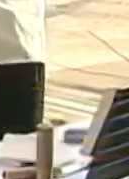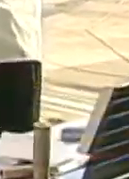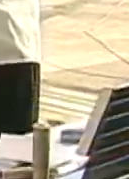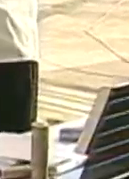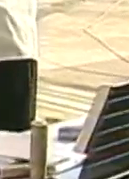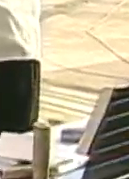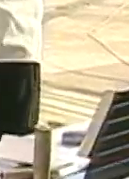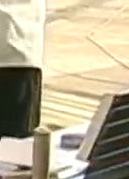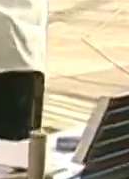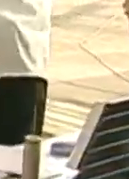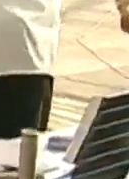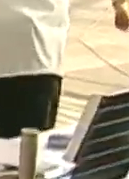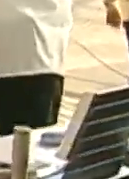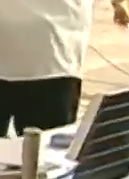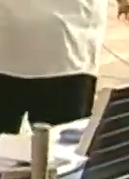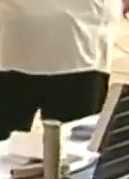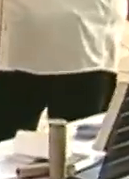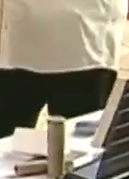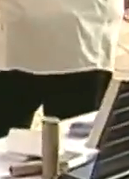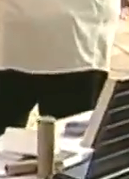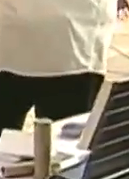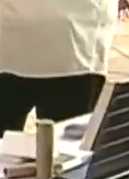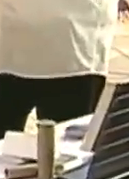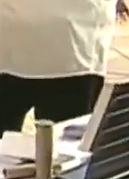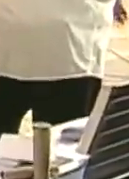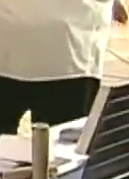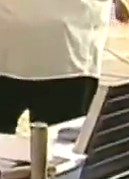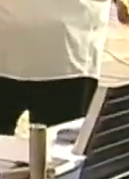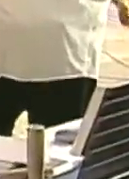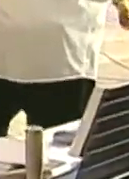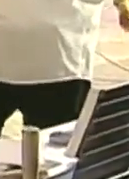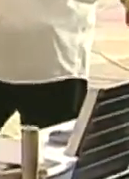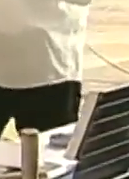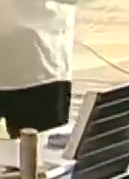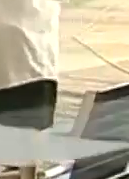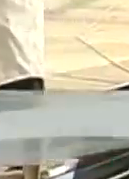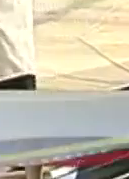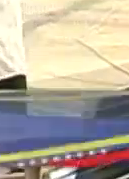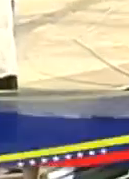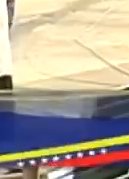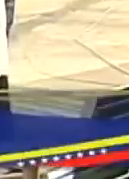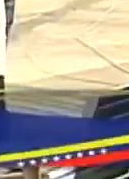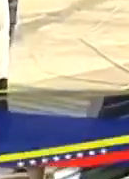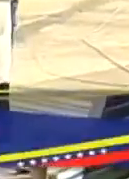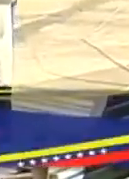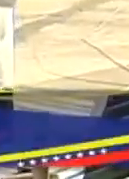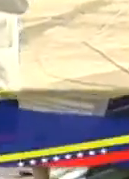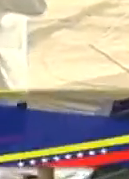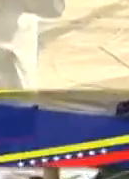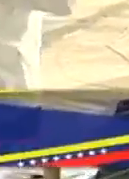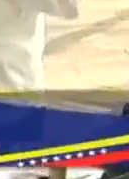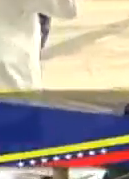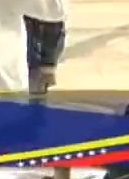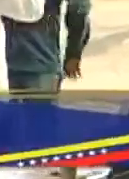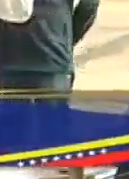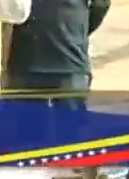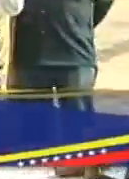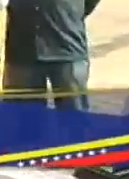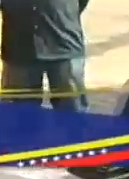Ángel marcano no le ha dado un saludo a su pueblo Ángel presidente primero un saludo a la clase Obrera que se encuentra aquí